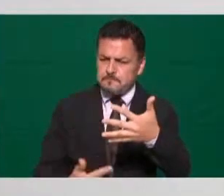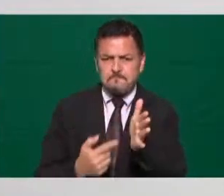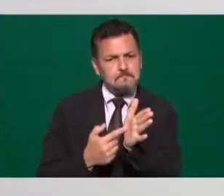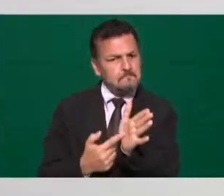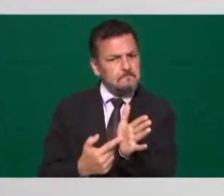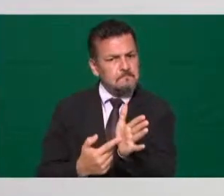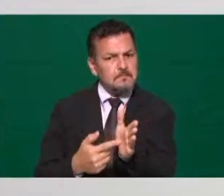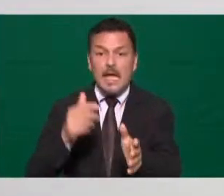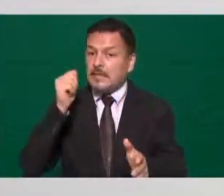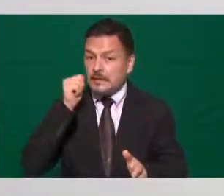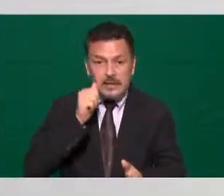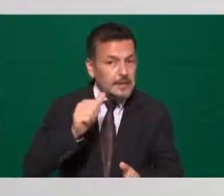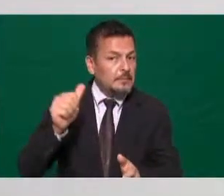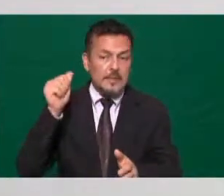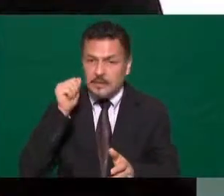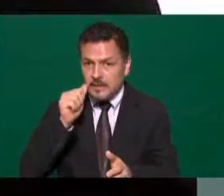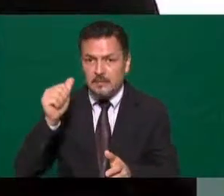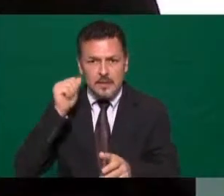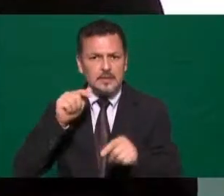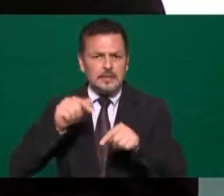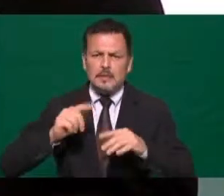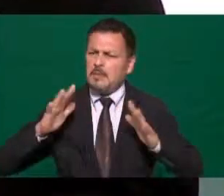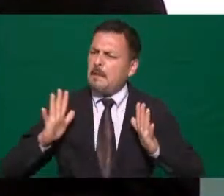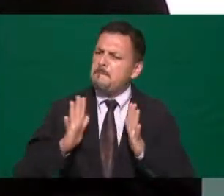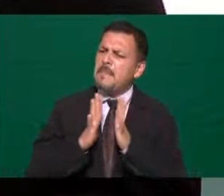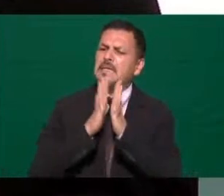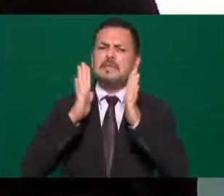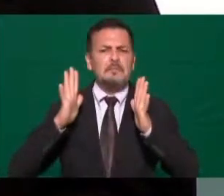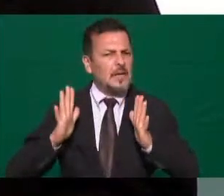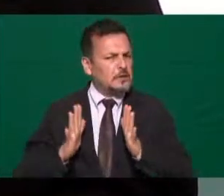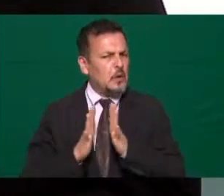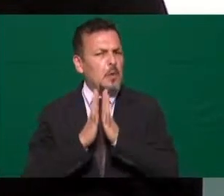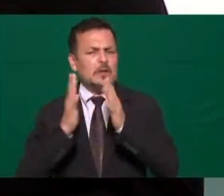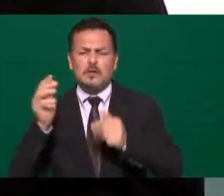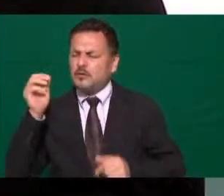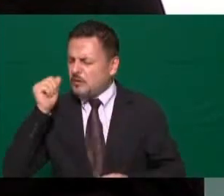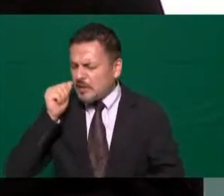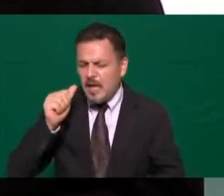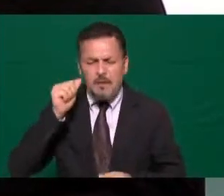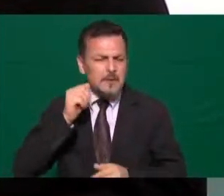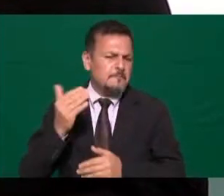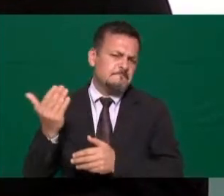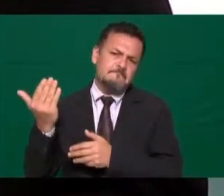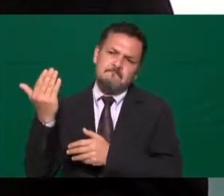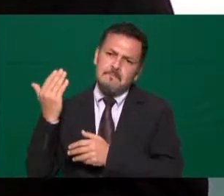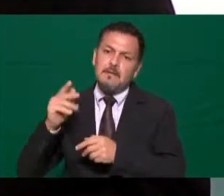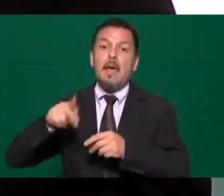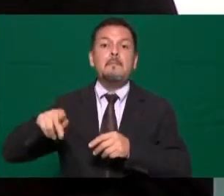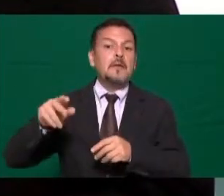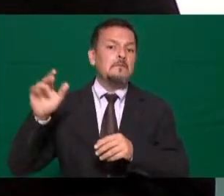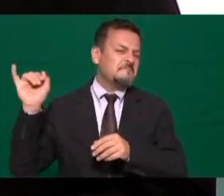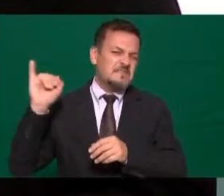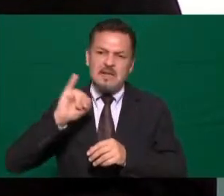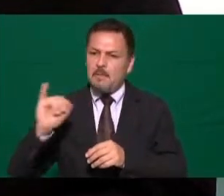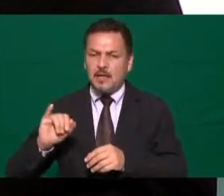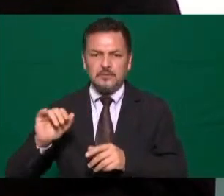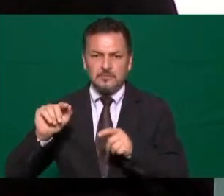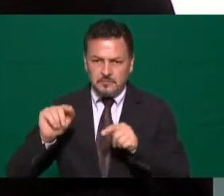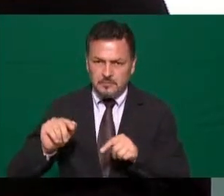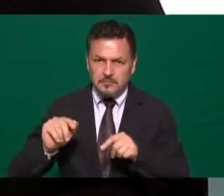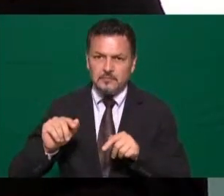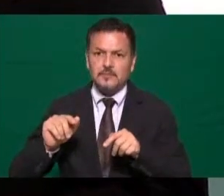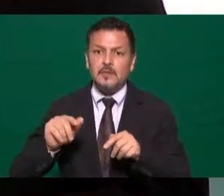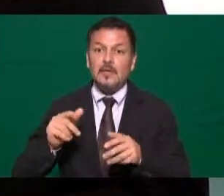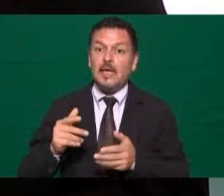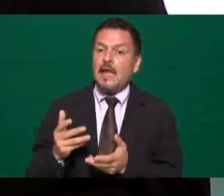Siempre se había hablado de participación social en la educación, pero nunca se habían